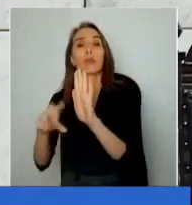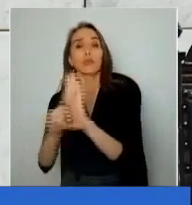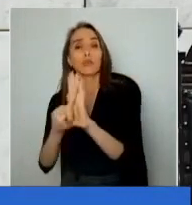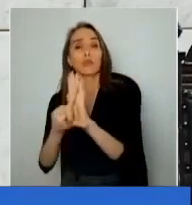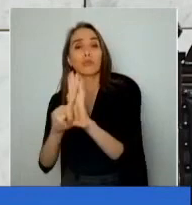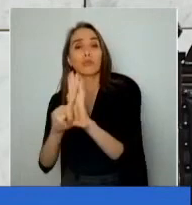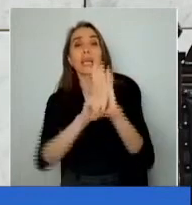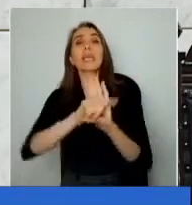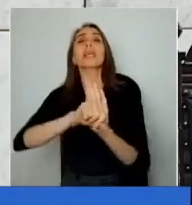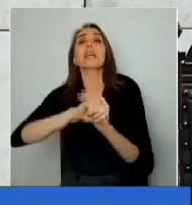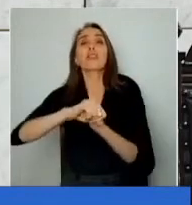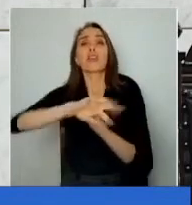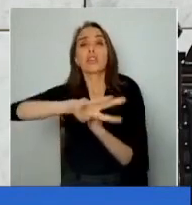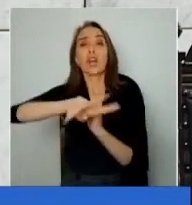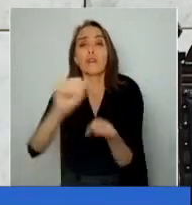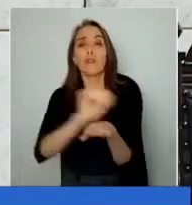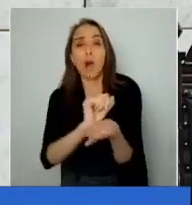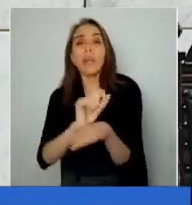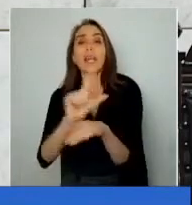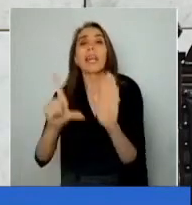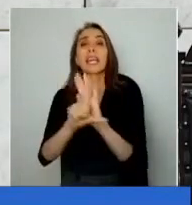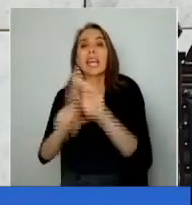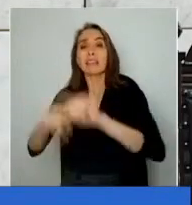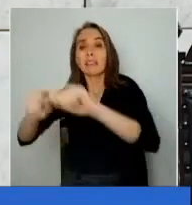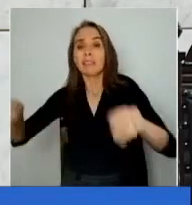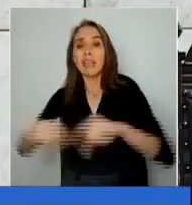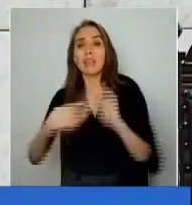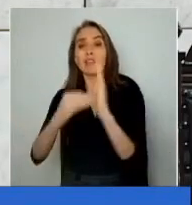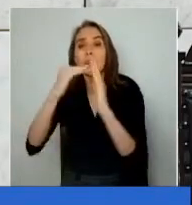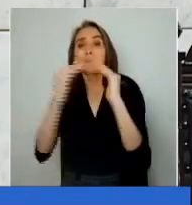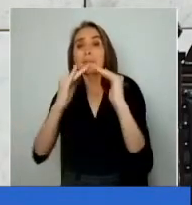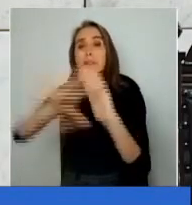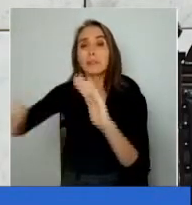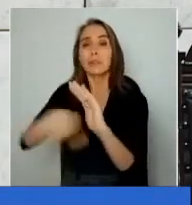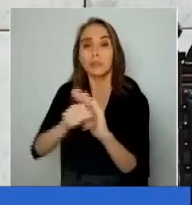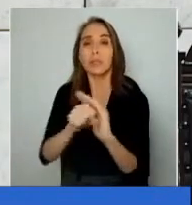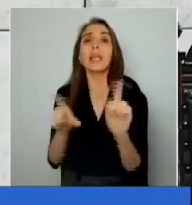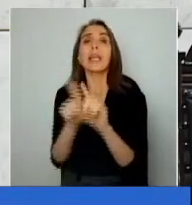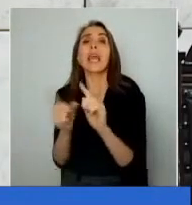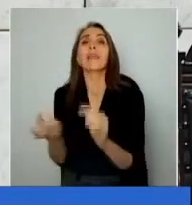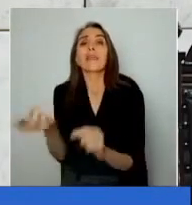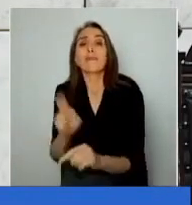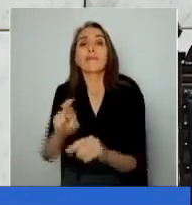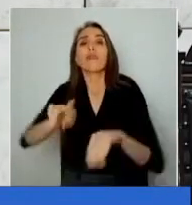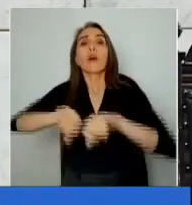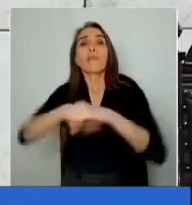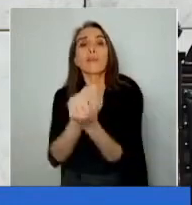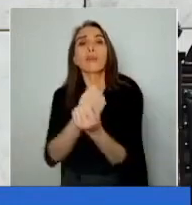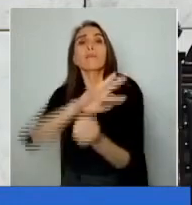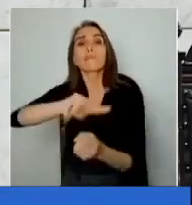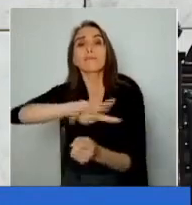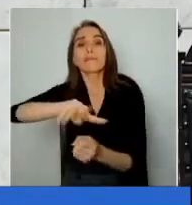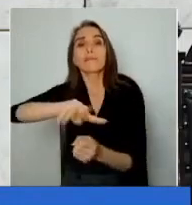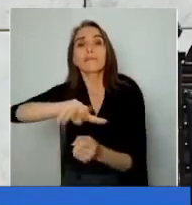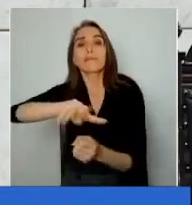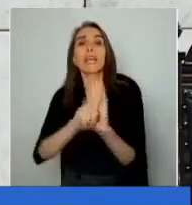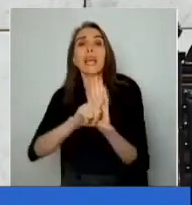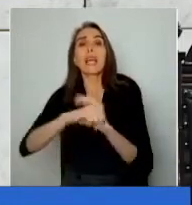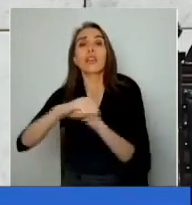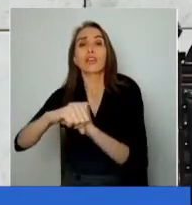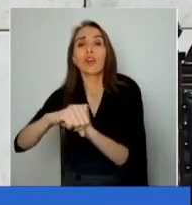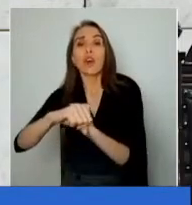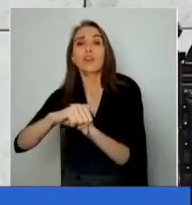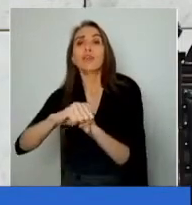de usurpación la ley de libertad condicional la ley de reincidencia la ley contra el robo contra los celulares